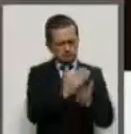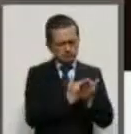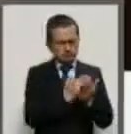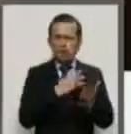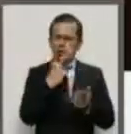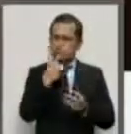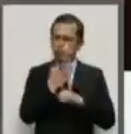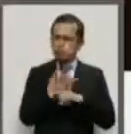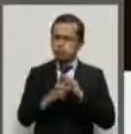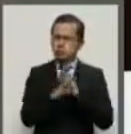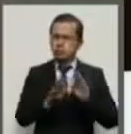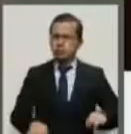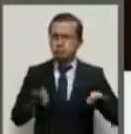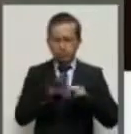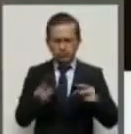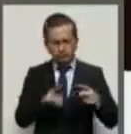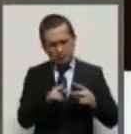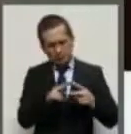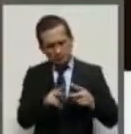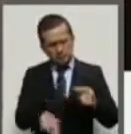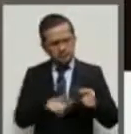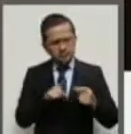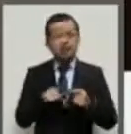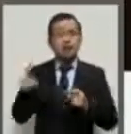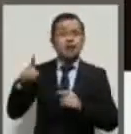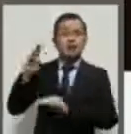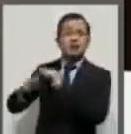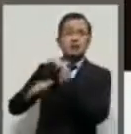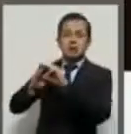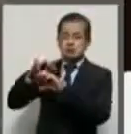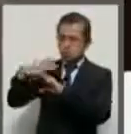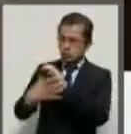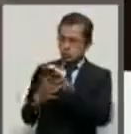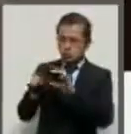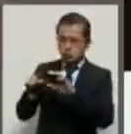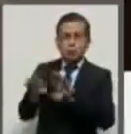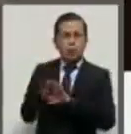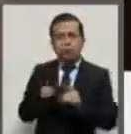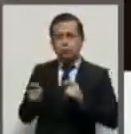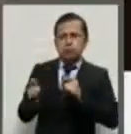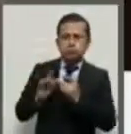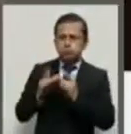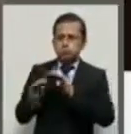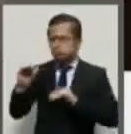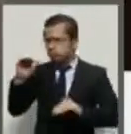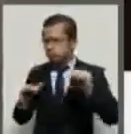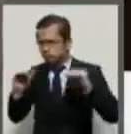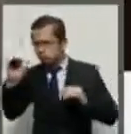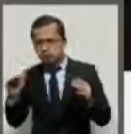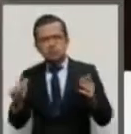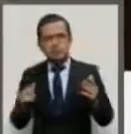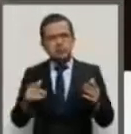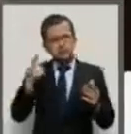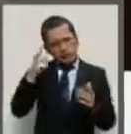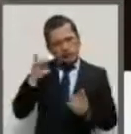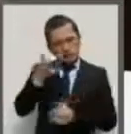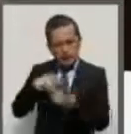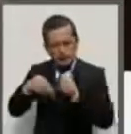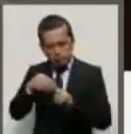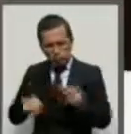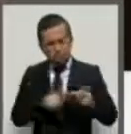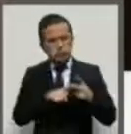fundamentales: el equilibrio macroeconómico y el crecimiento del gasto social, premisas que parecen